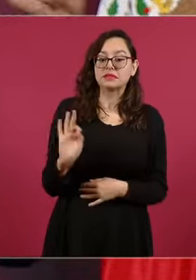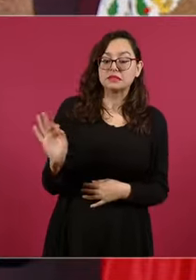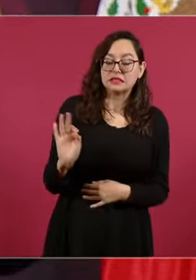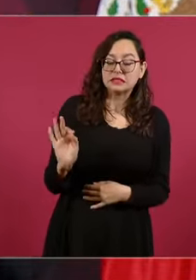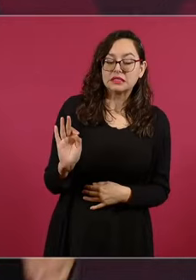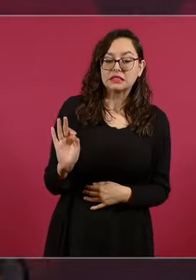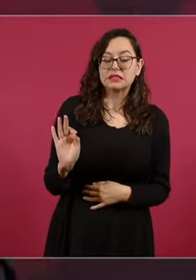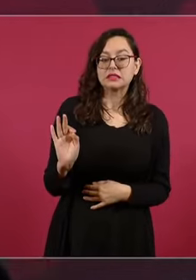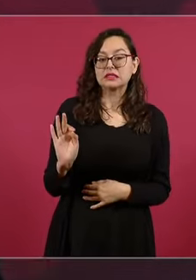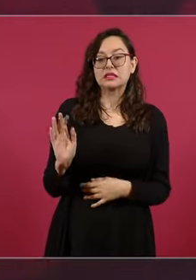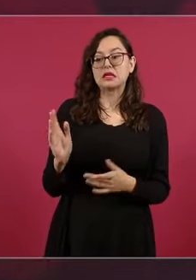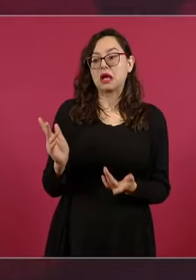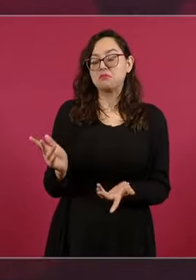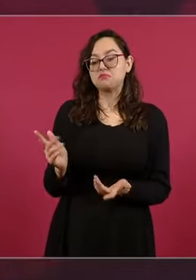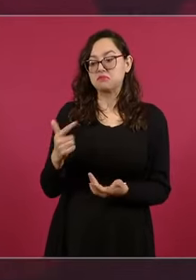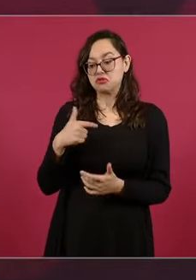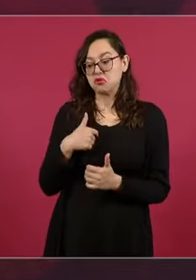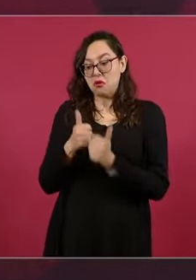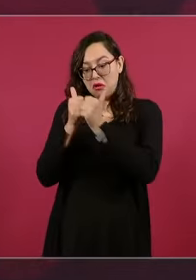ser